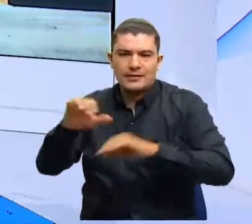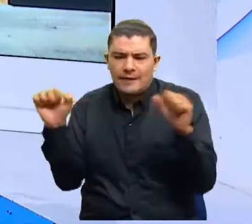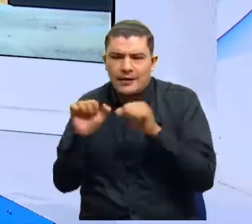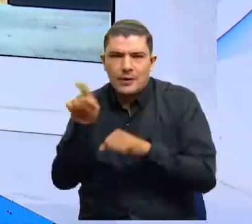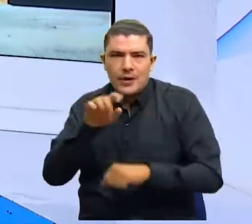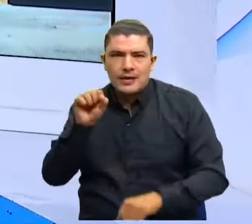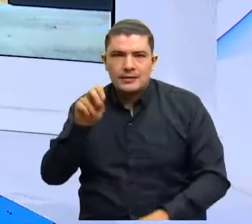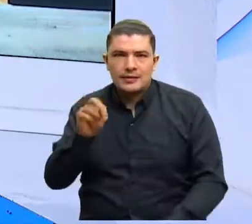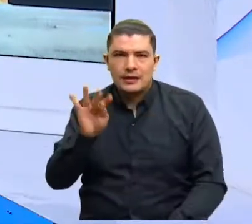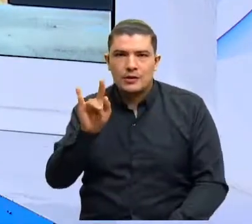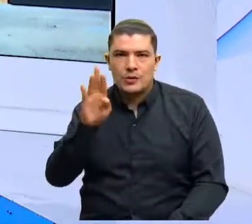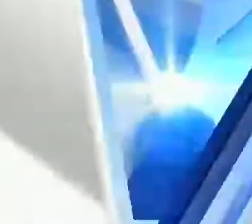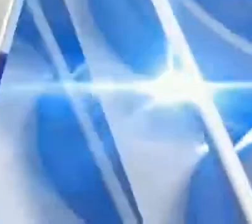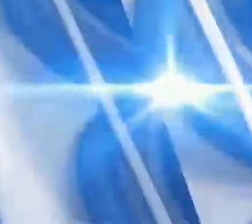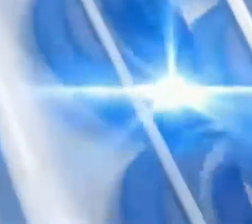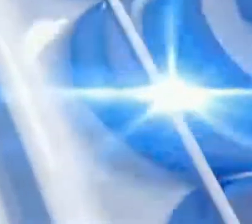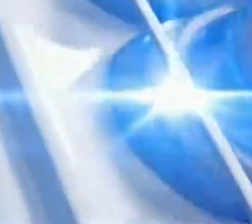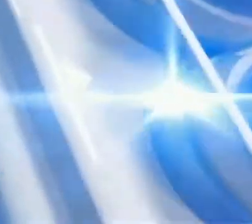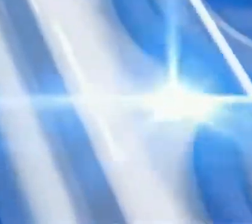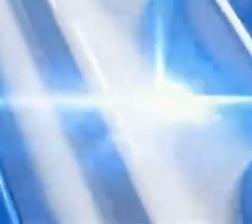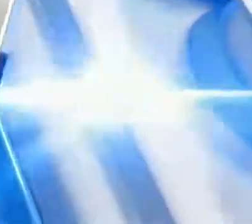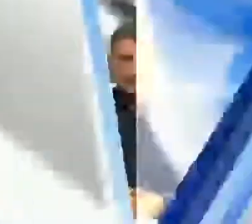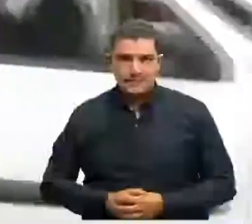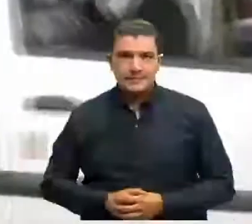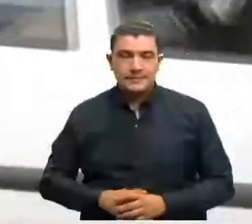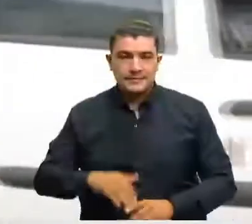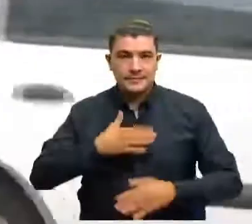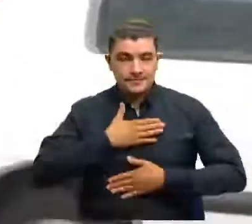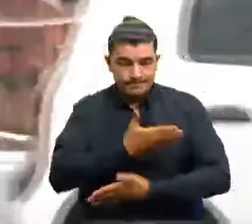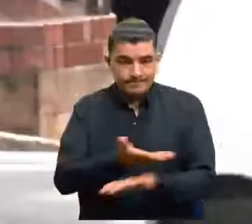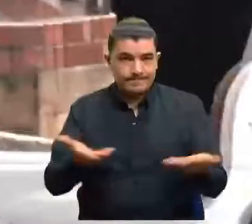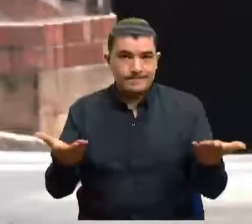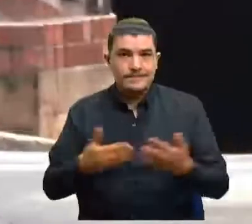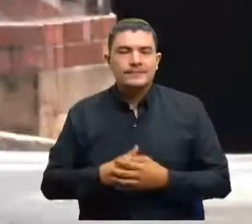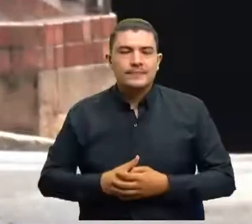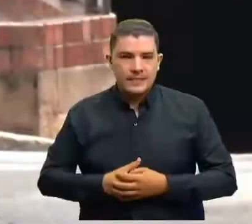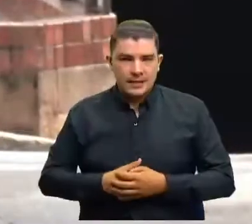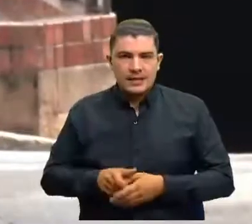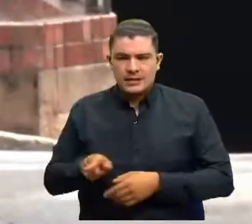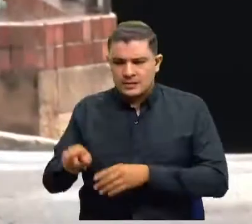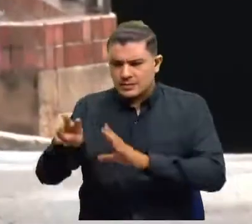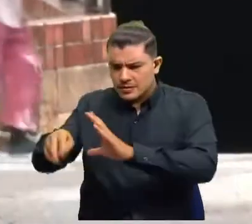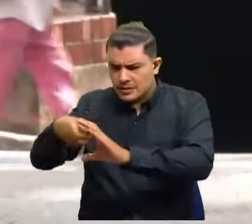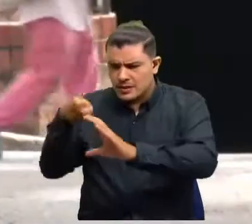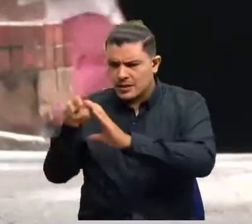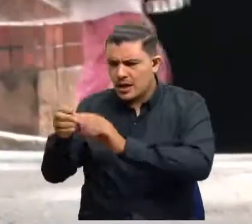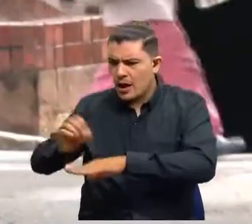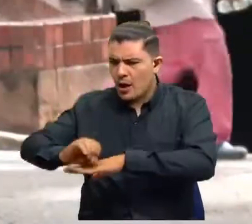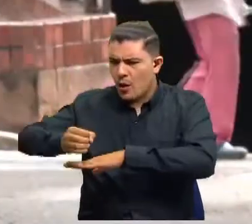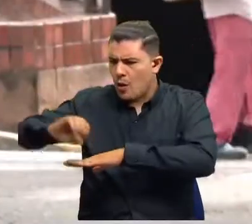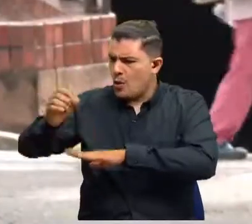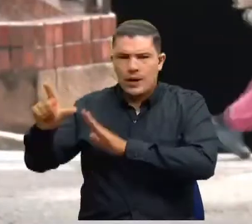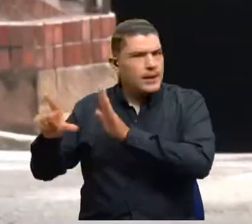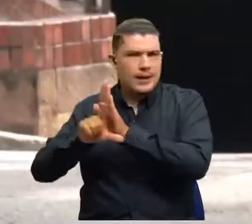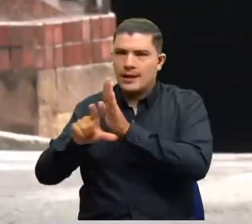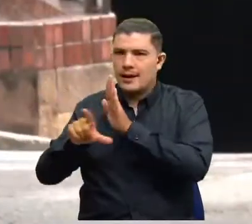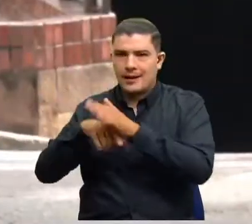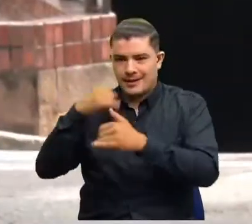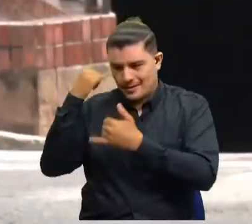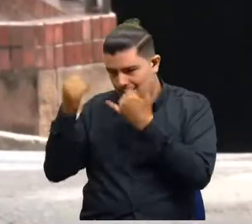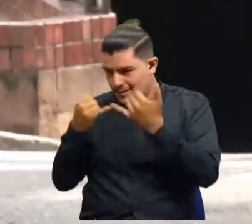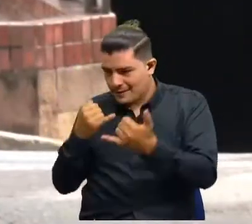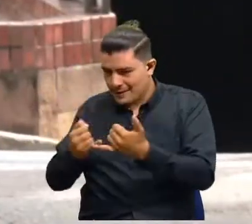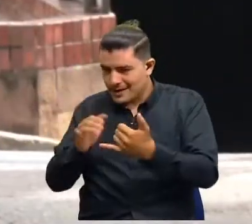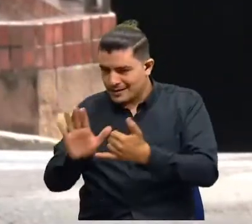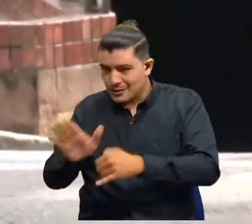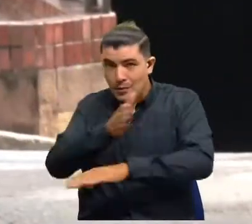Cordial saludo. Pues esta extracción de oro ilegal se detectó dentro de los límites del páramo de Santurbán, así